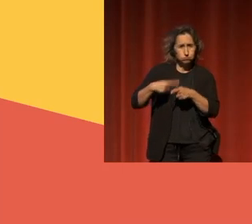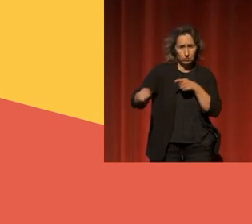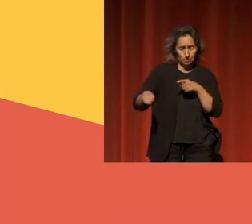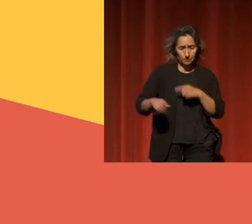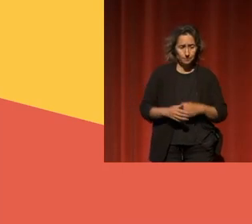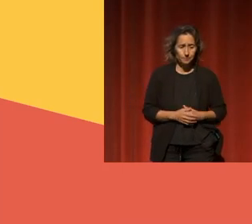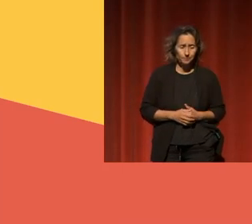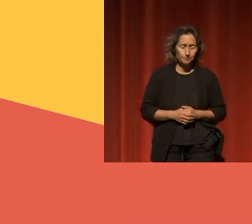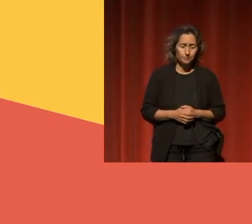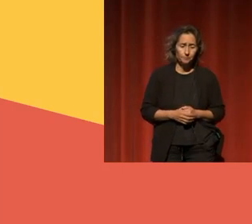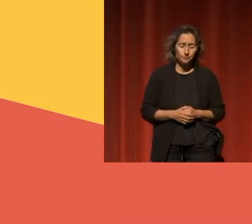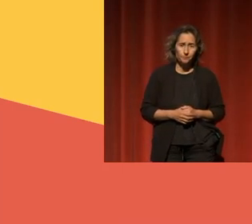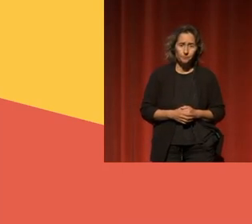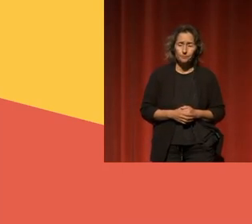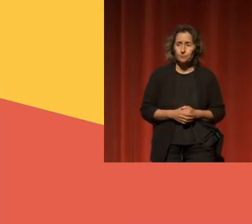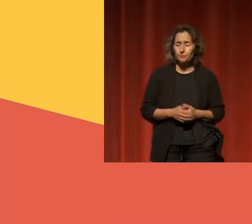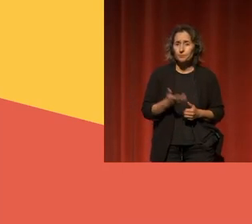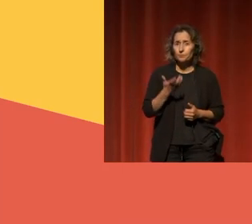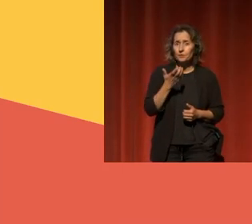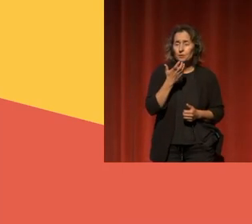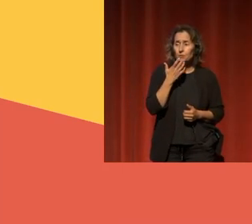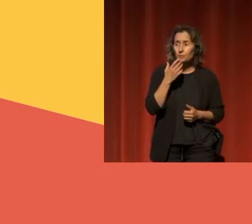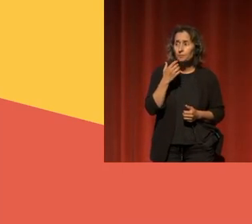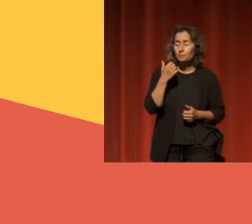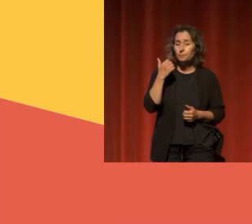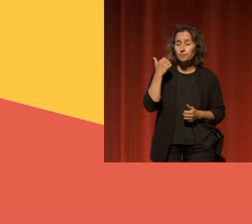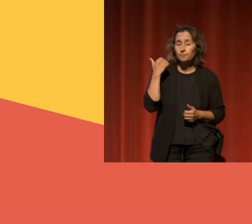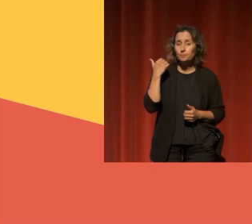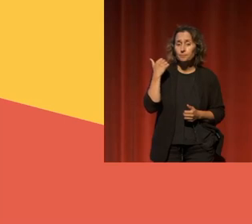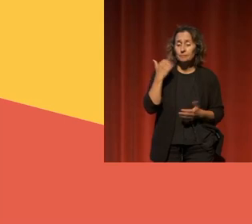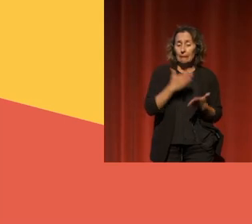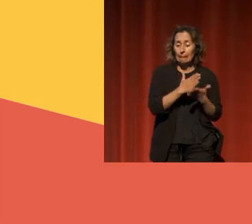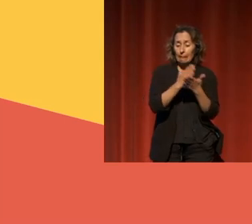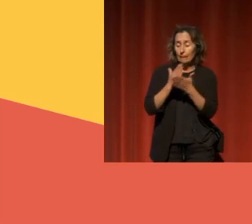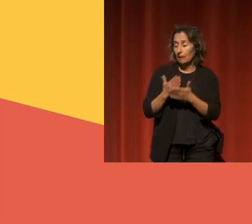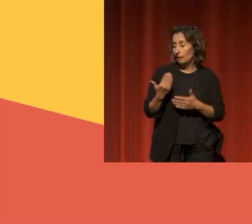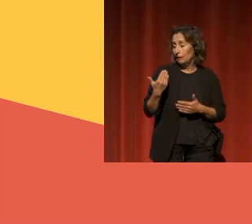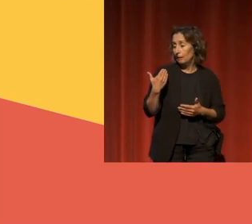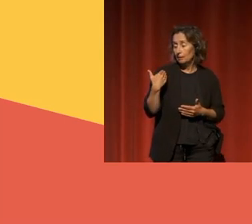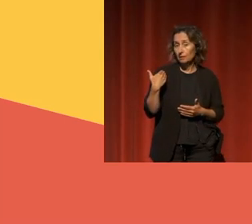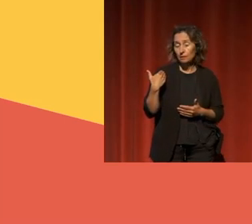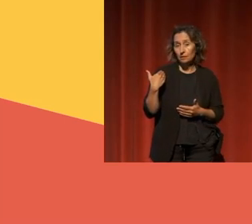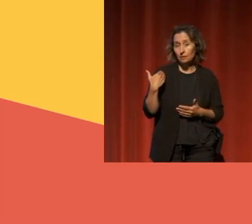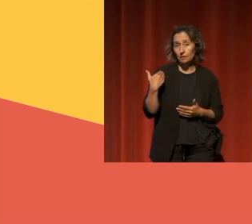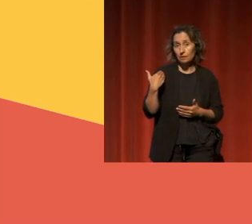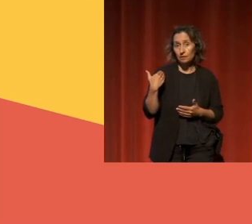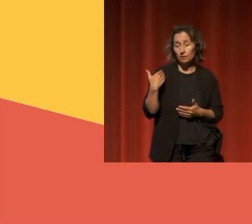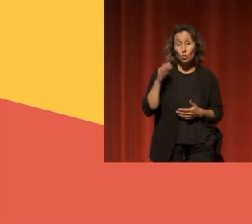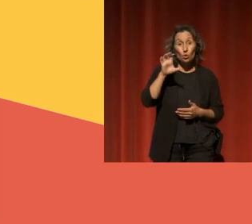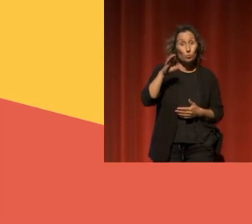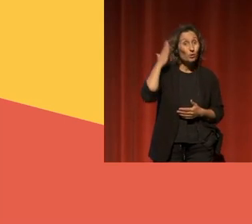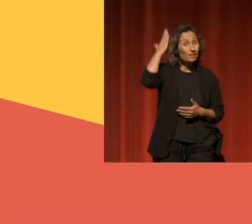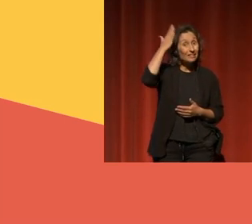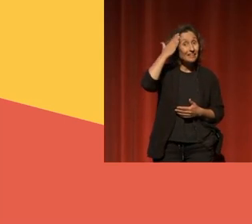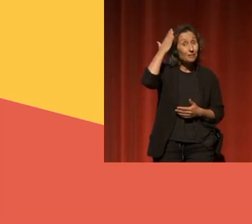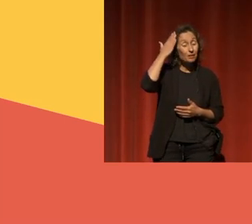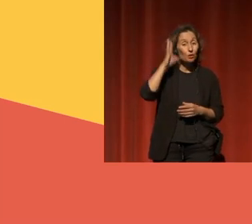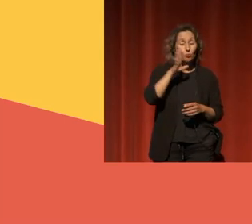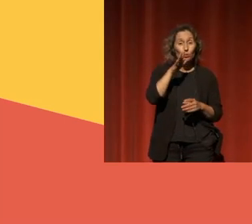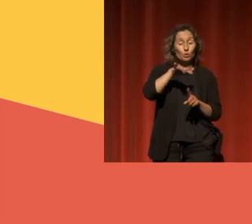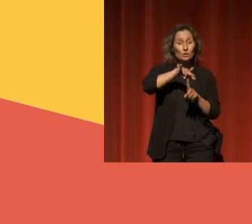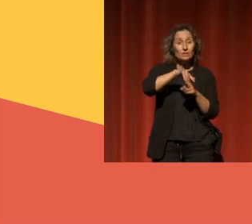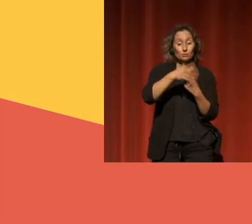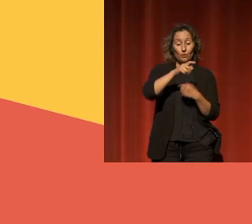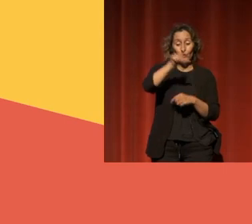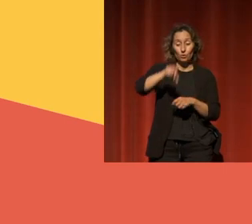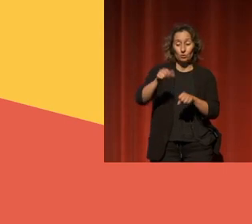ejemplo como en el caso de este estudio que acaba de realizar la comunidad de de navarra sobre la situación del